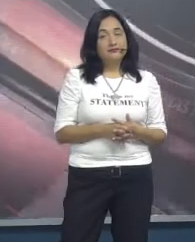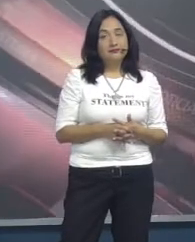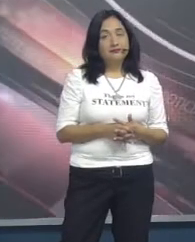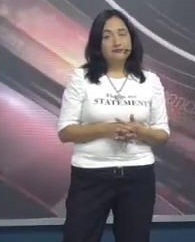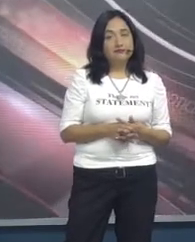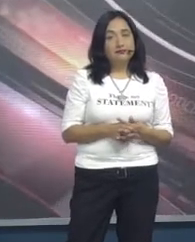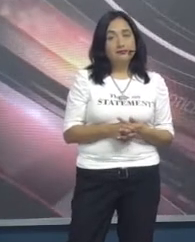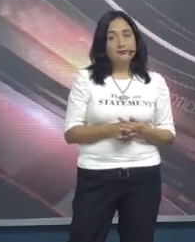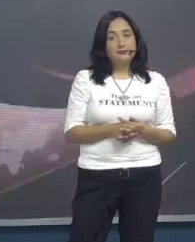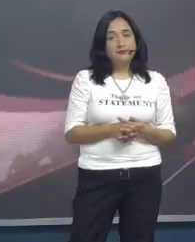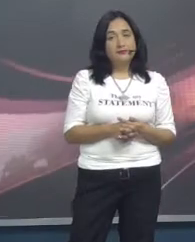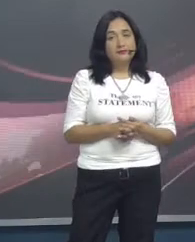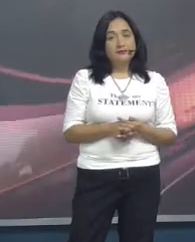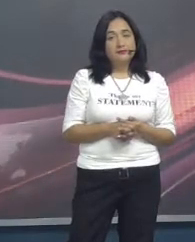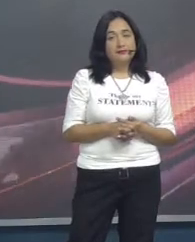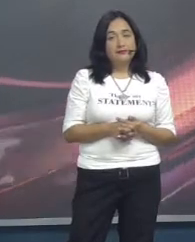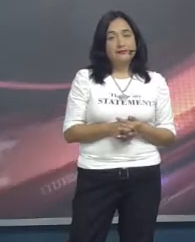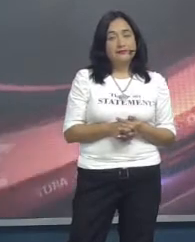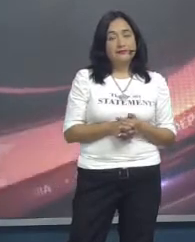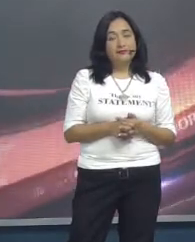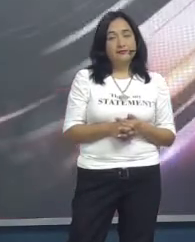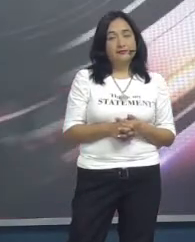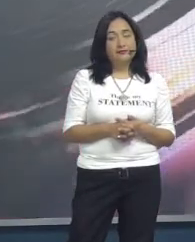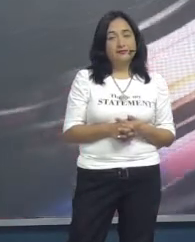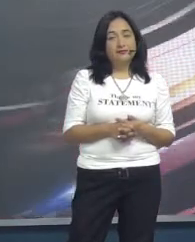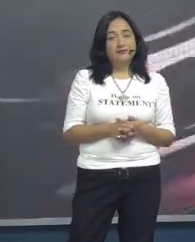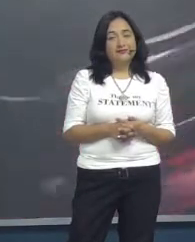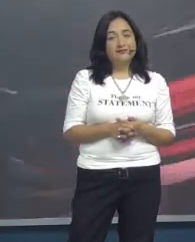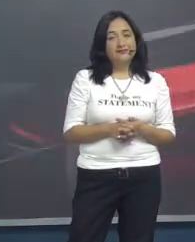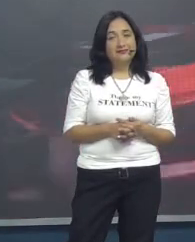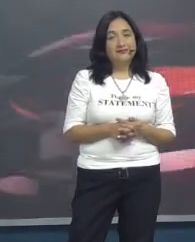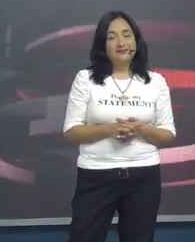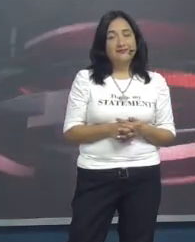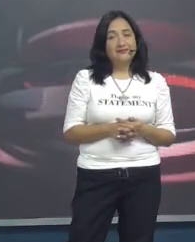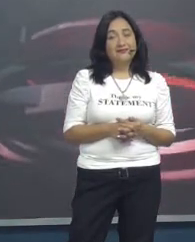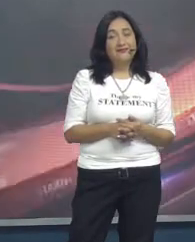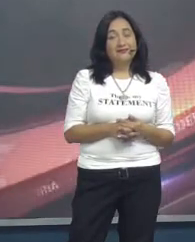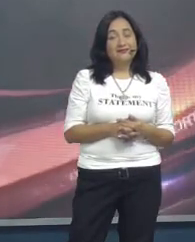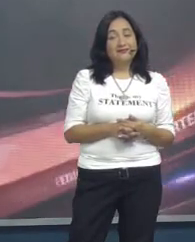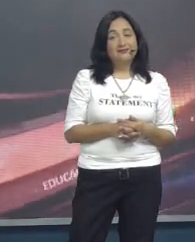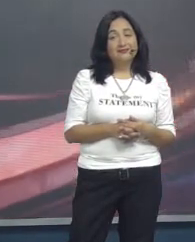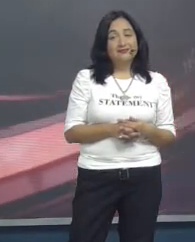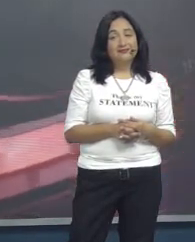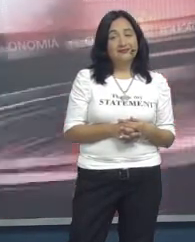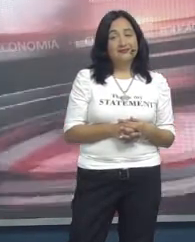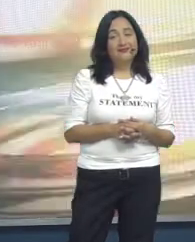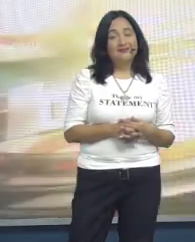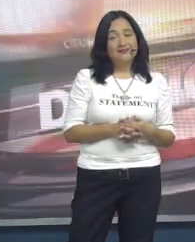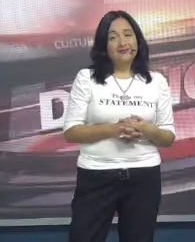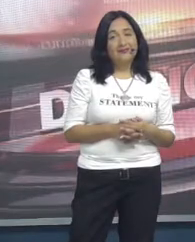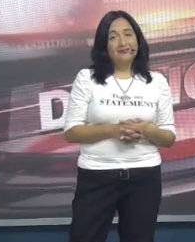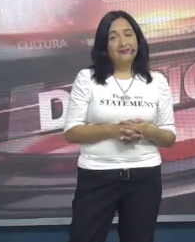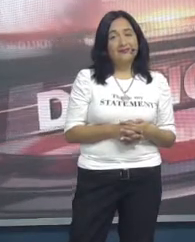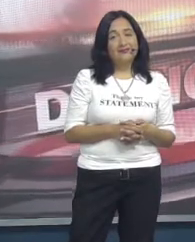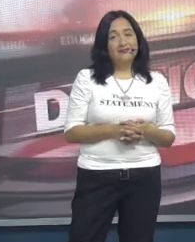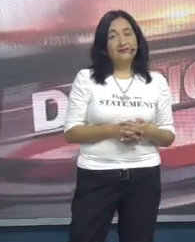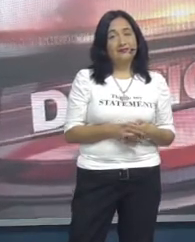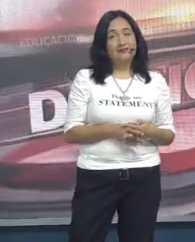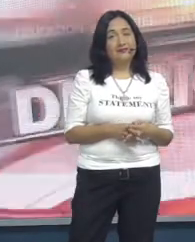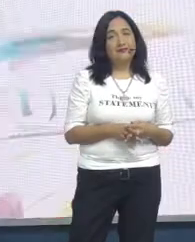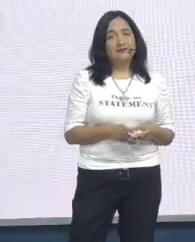en la municipalidad y ahí tomar los datos de la gente que se va a reempadronar. No vamos a hacer